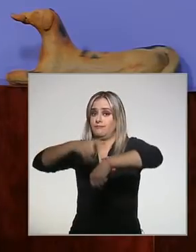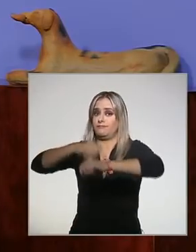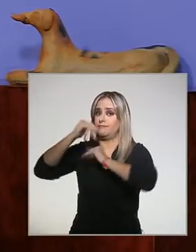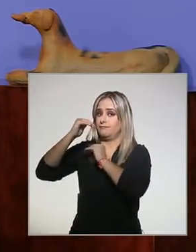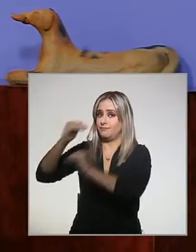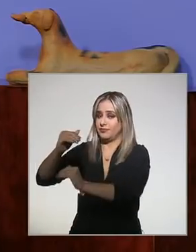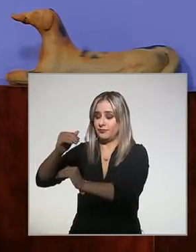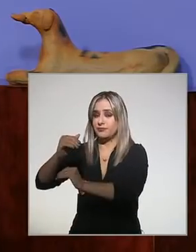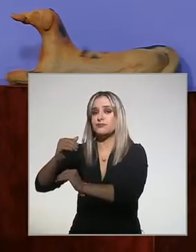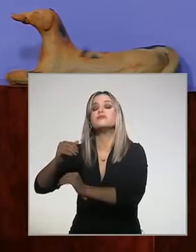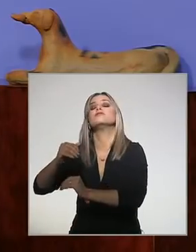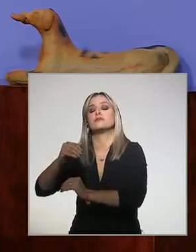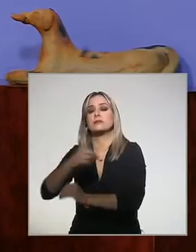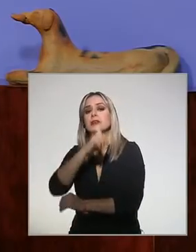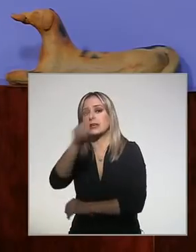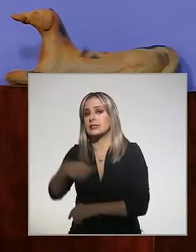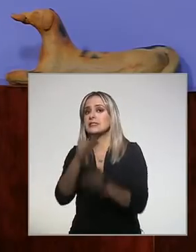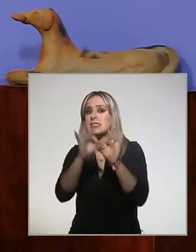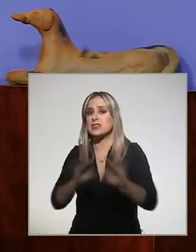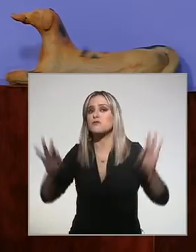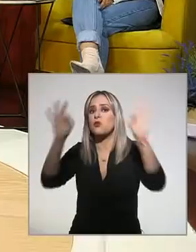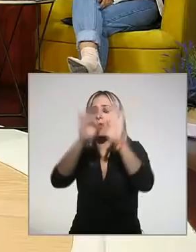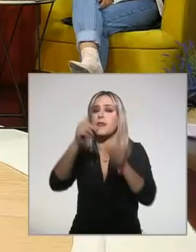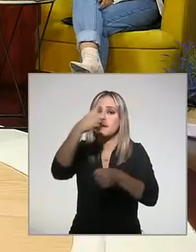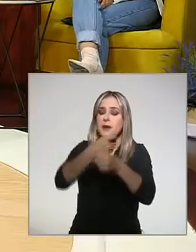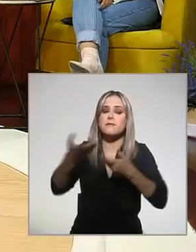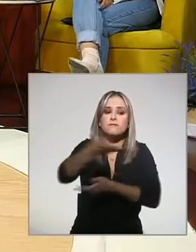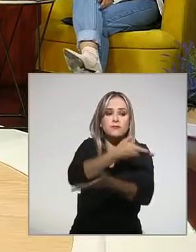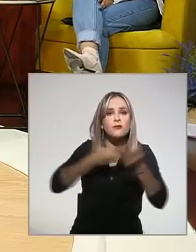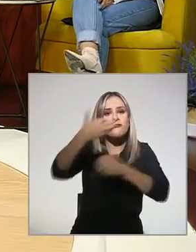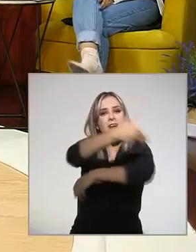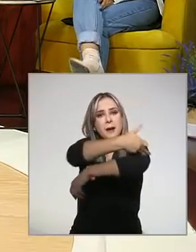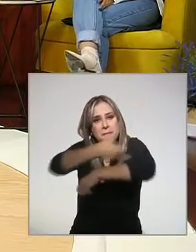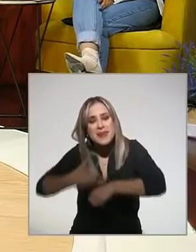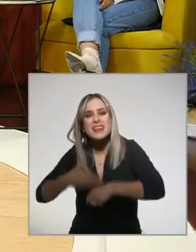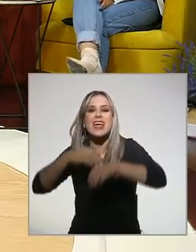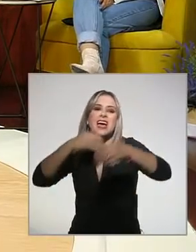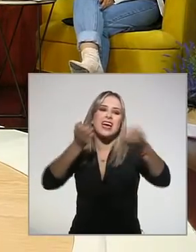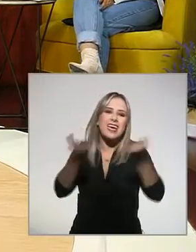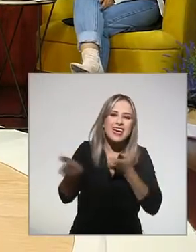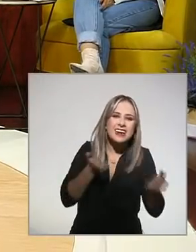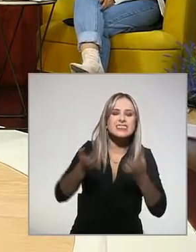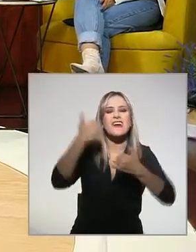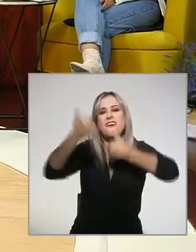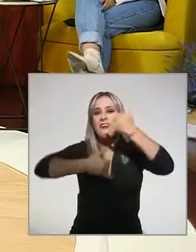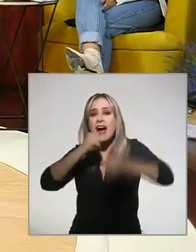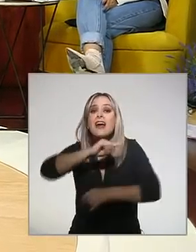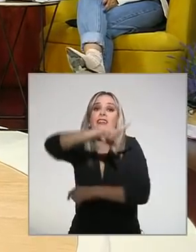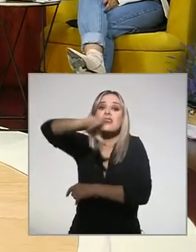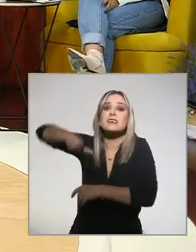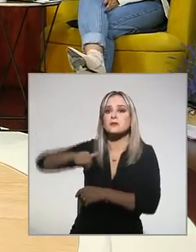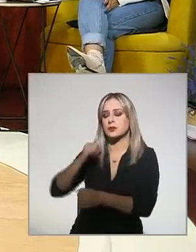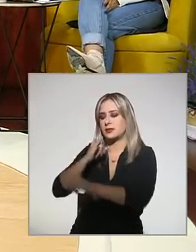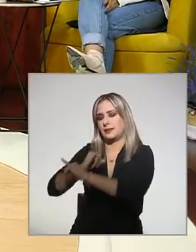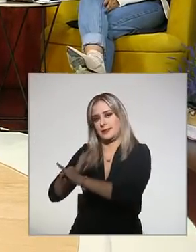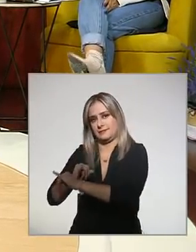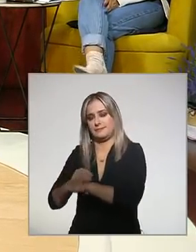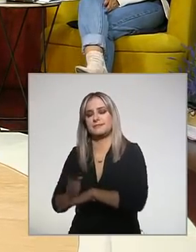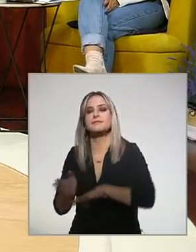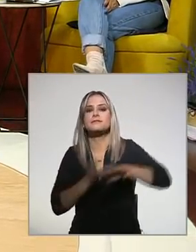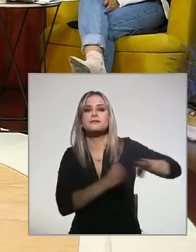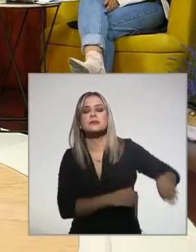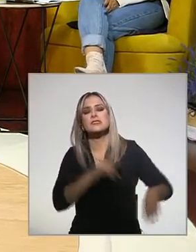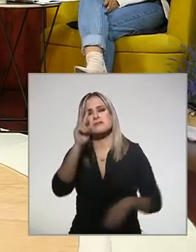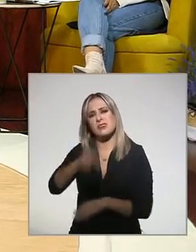para equilibrar es importante la convivencia familiar y actividades que impliquen movimientos al aire libre. Itzi Ángel, me es